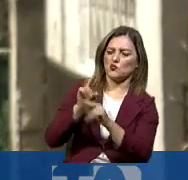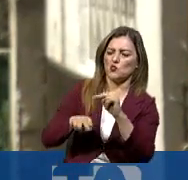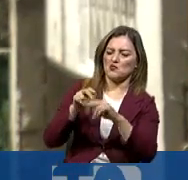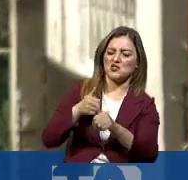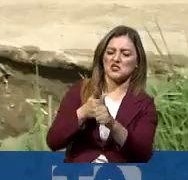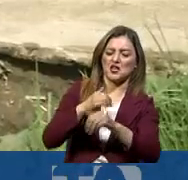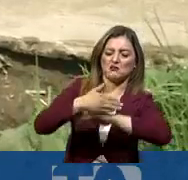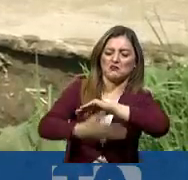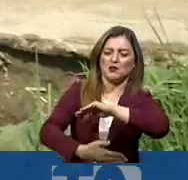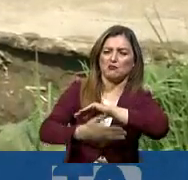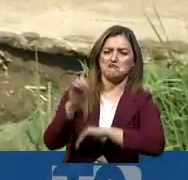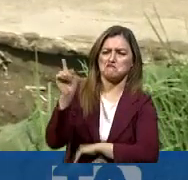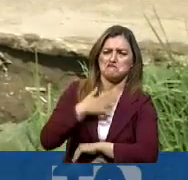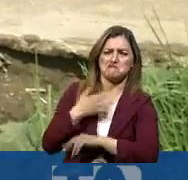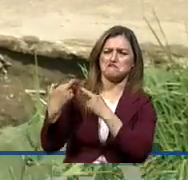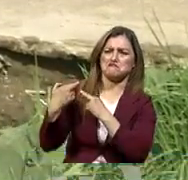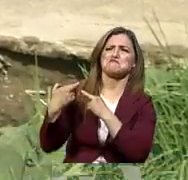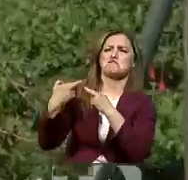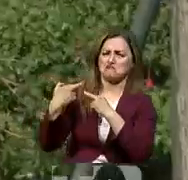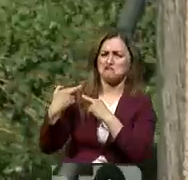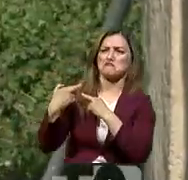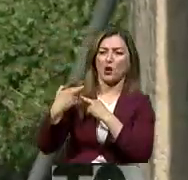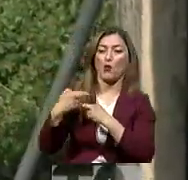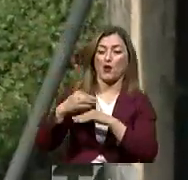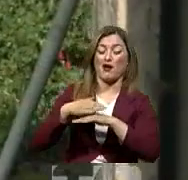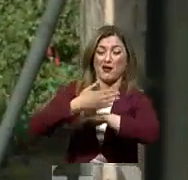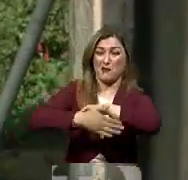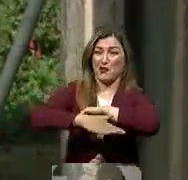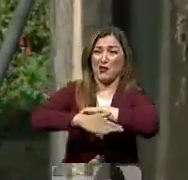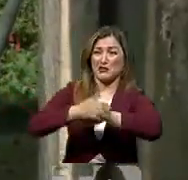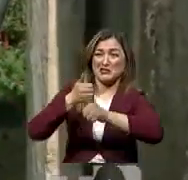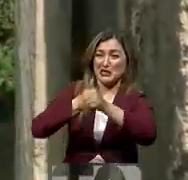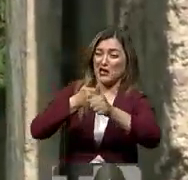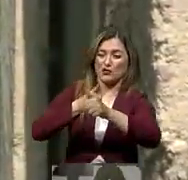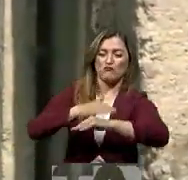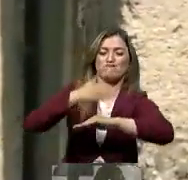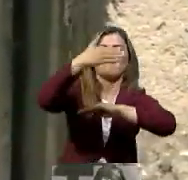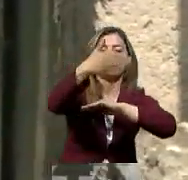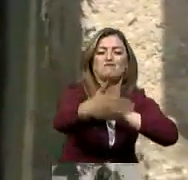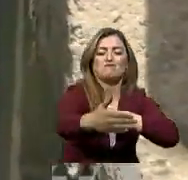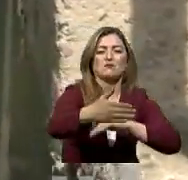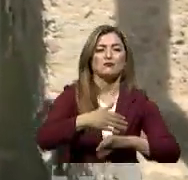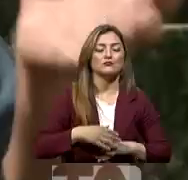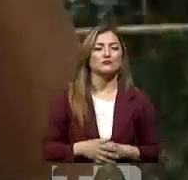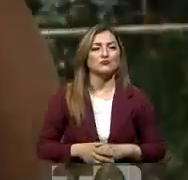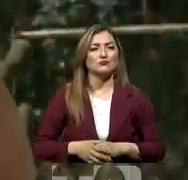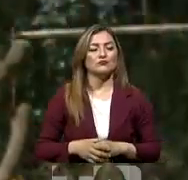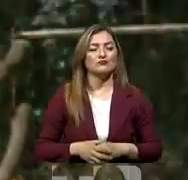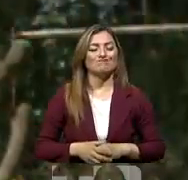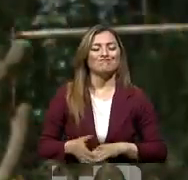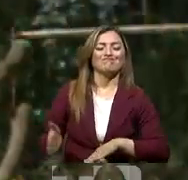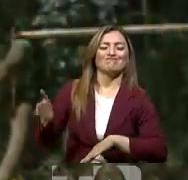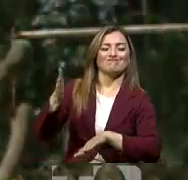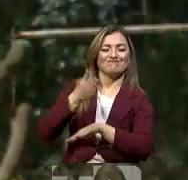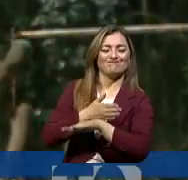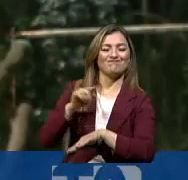quebrada de la más allá asegura que construcciones como éstas han ocasionado que el agua tenga otro curso y afecte su vivienda antes de